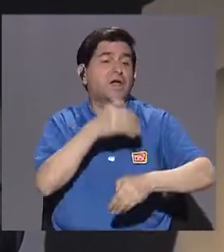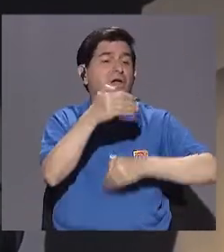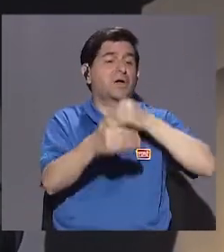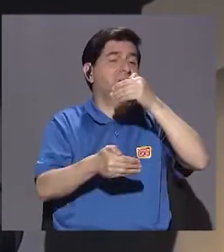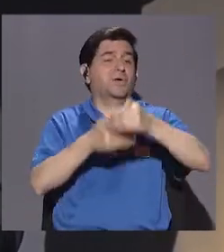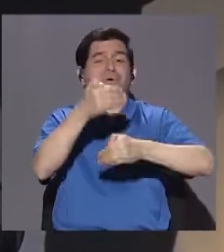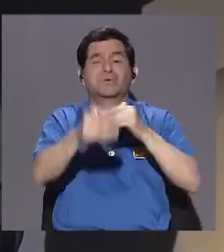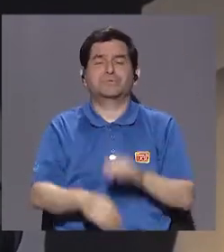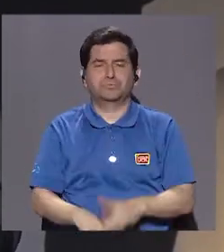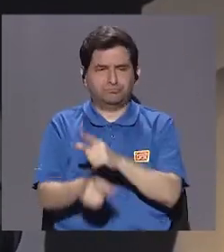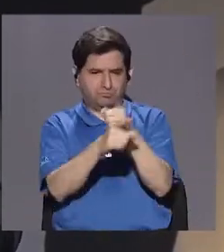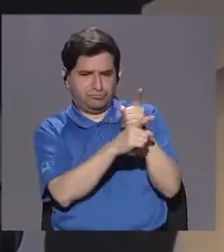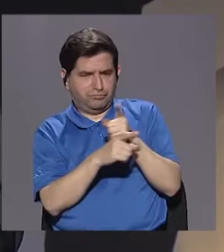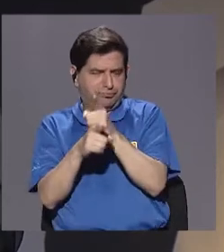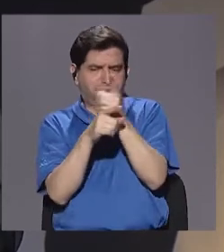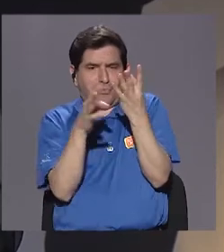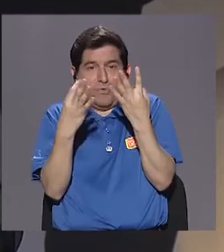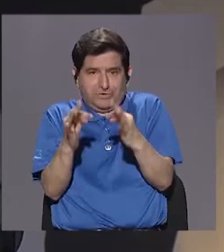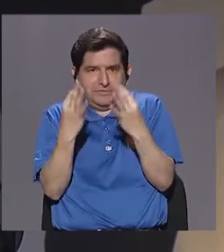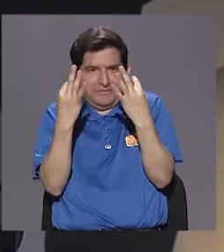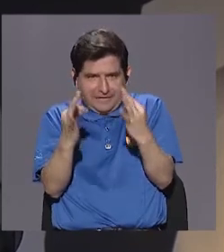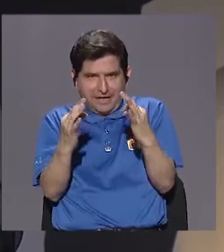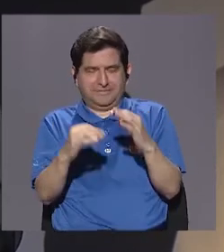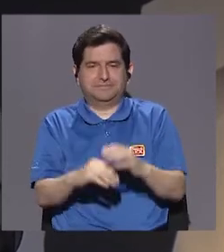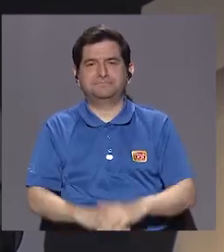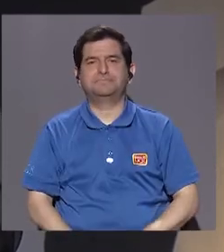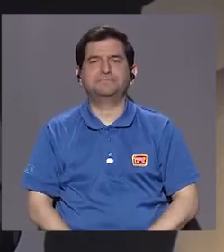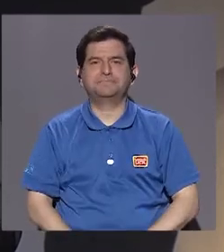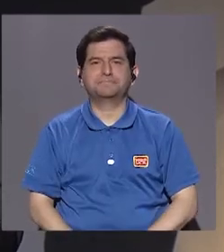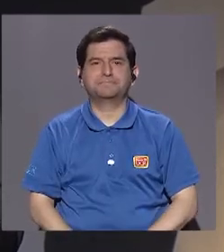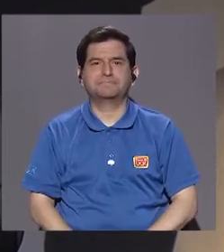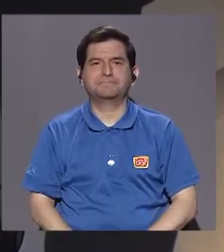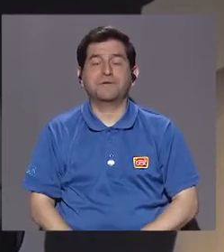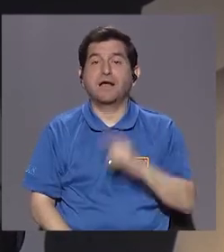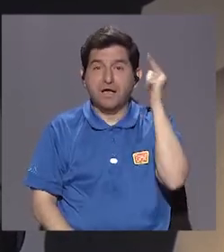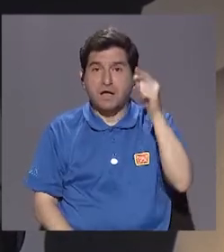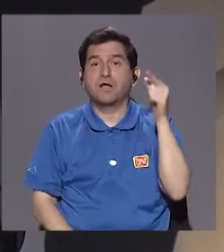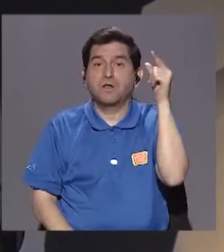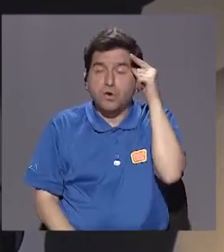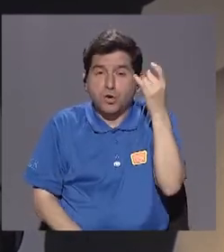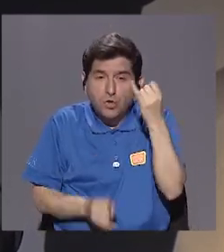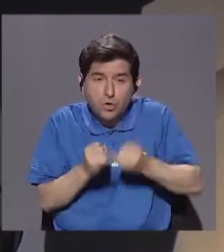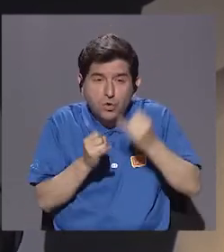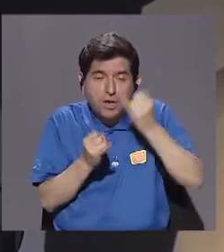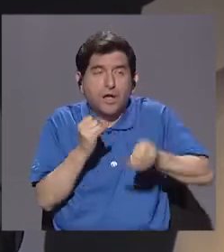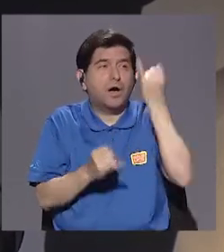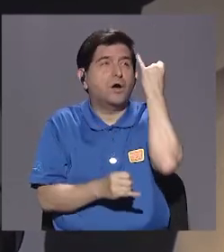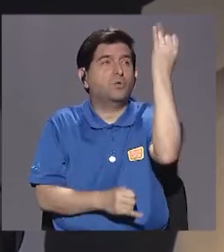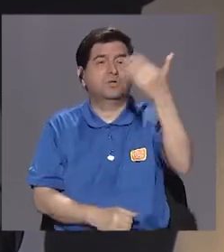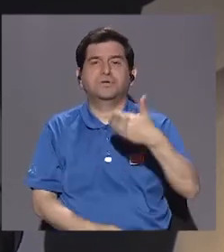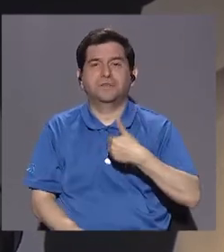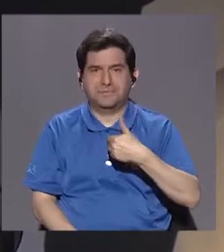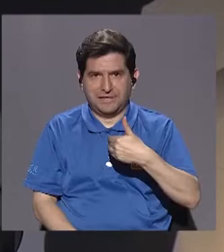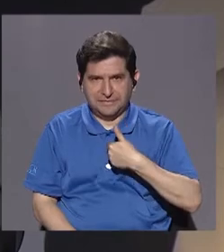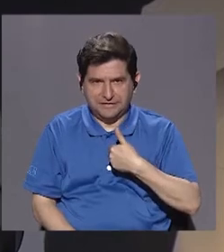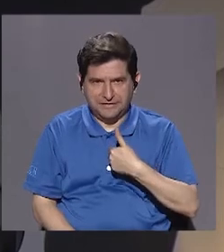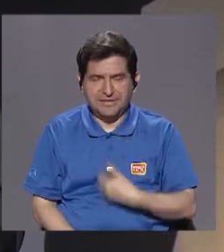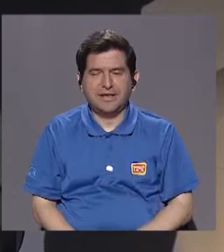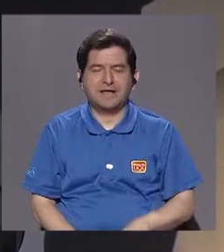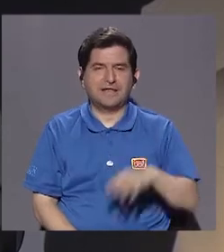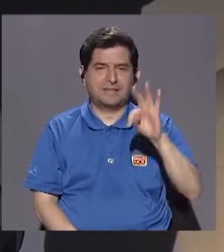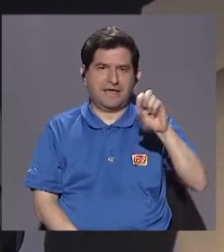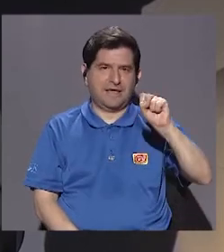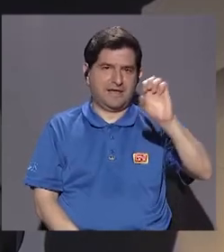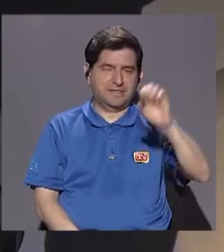proceso que se corrigió que se pretendió corregir y por supuesto que la última intención que teníamos que tenemos en el